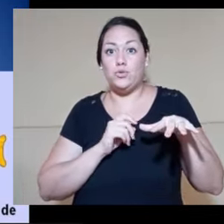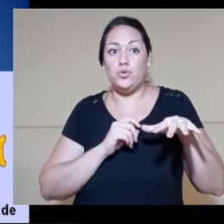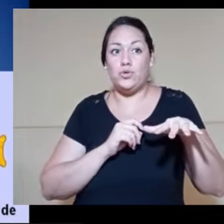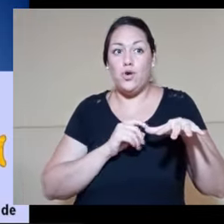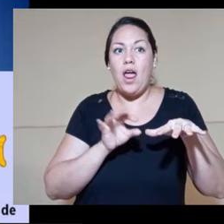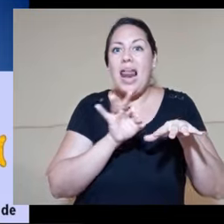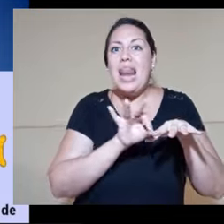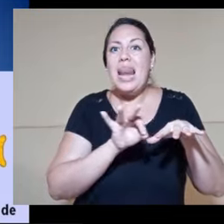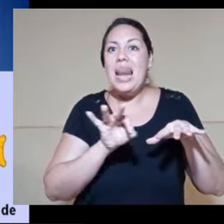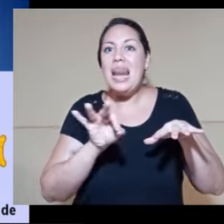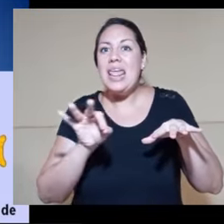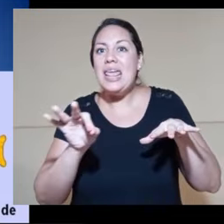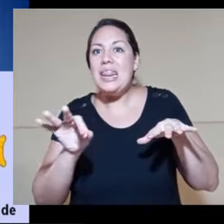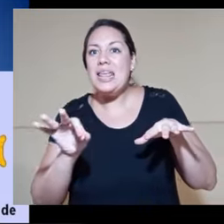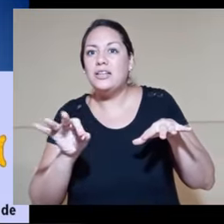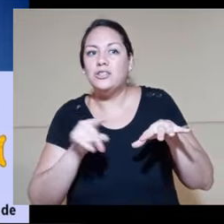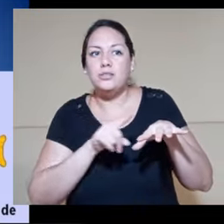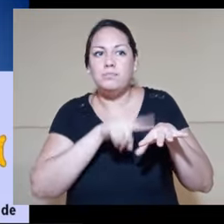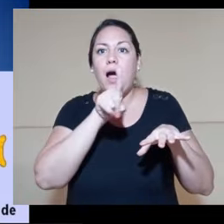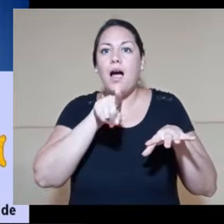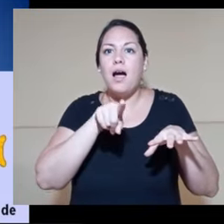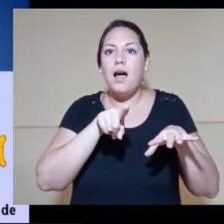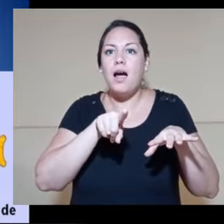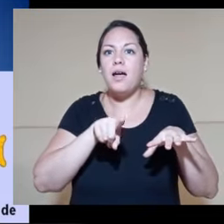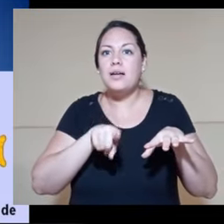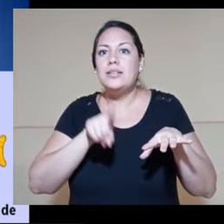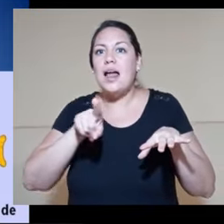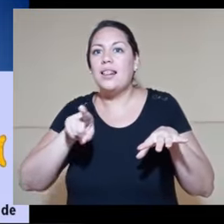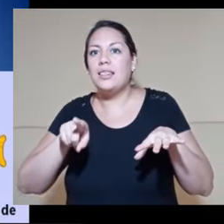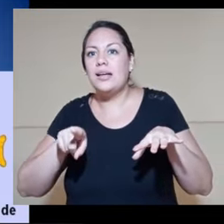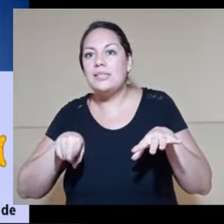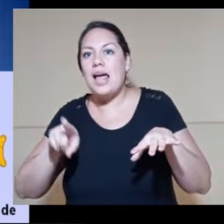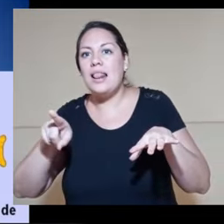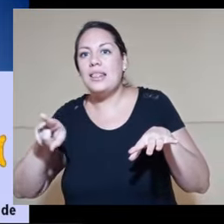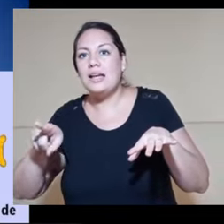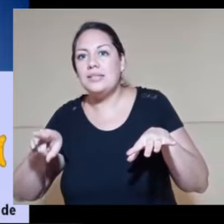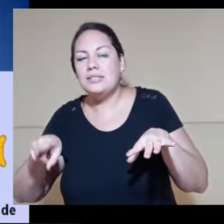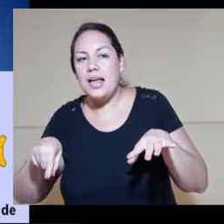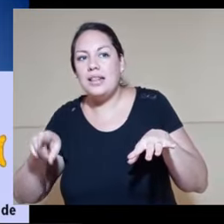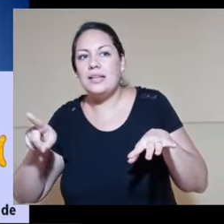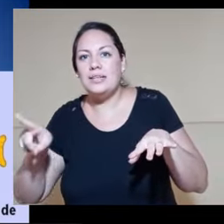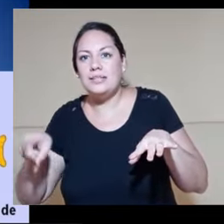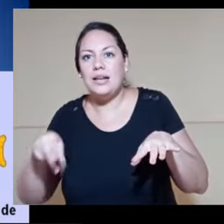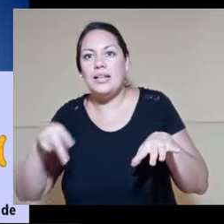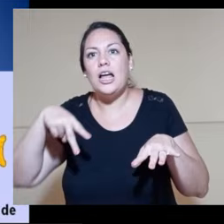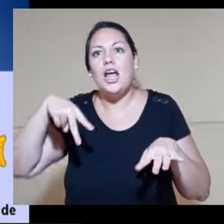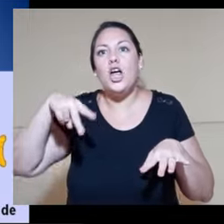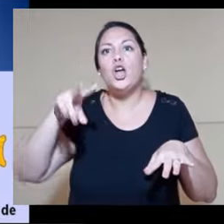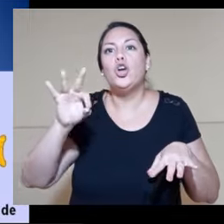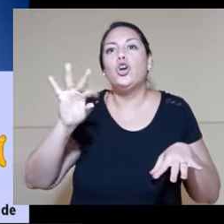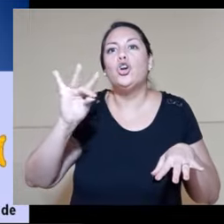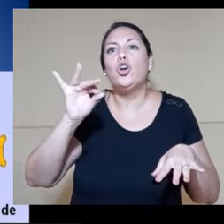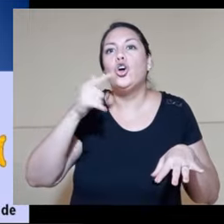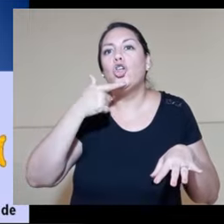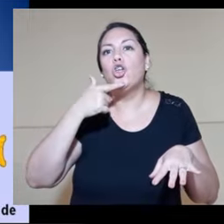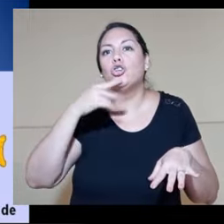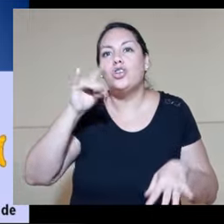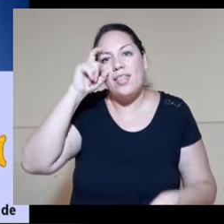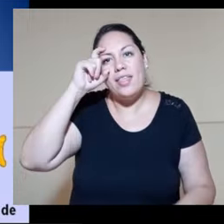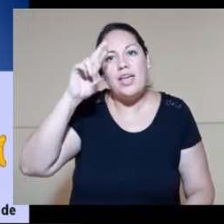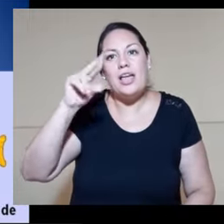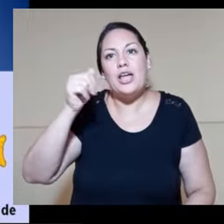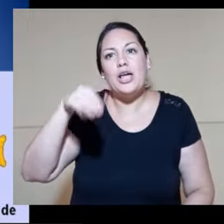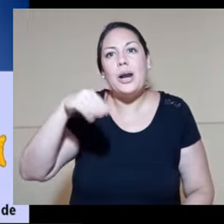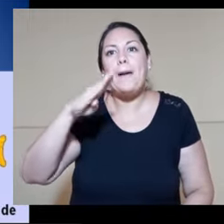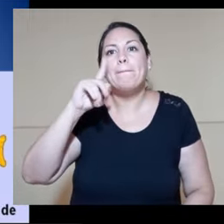que la conducción del impulso nervioso, en vez de ser lineal, sea una conducción saltatoria, a partir de los nodos de